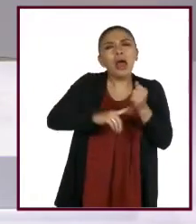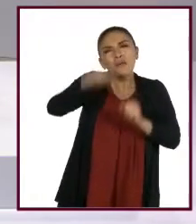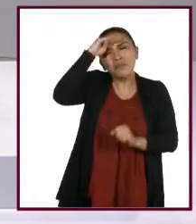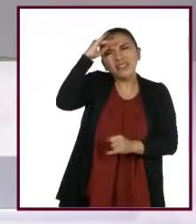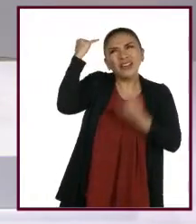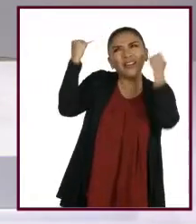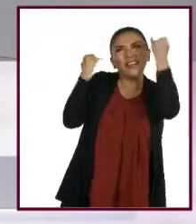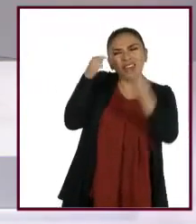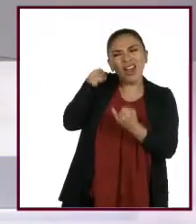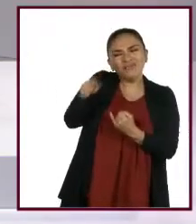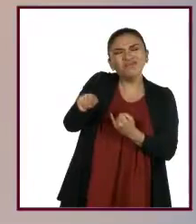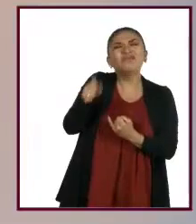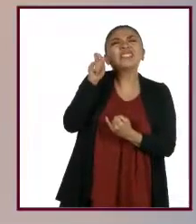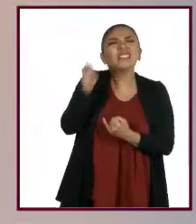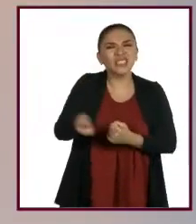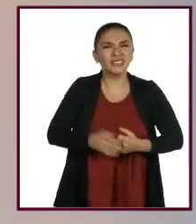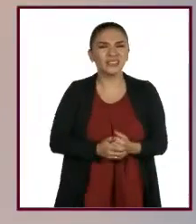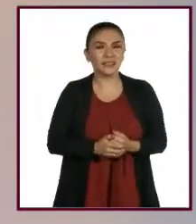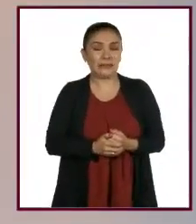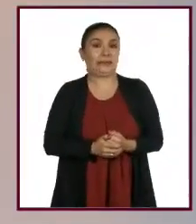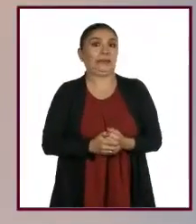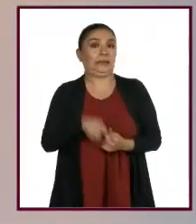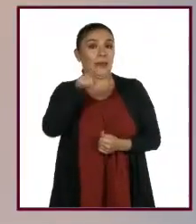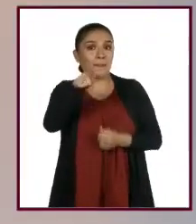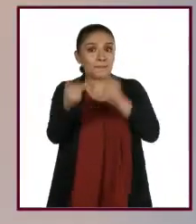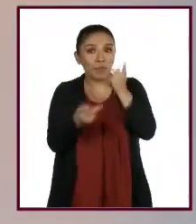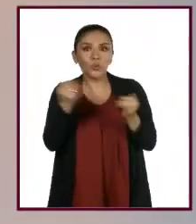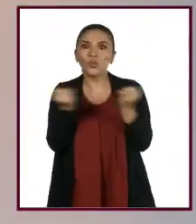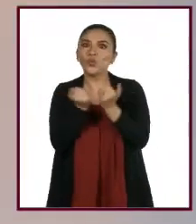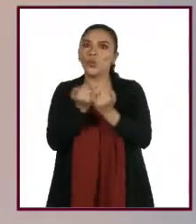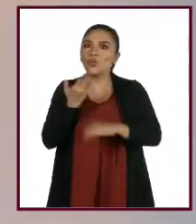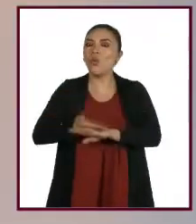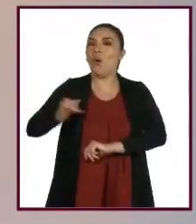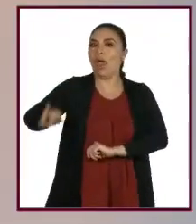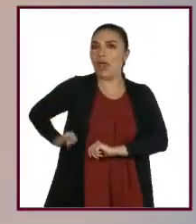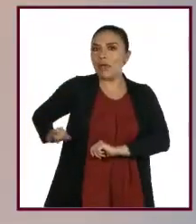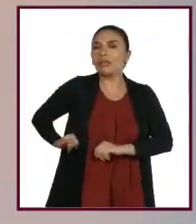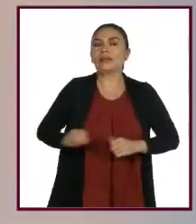inhalables? También una pregunta muy interesante. Sí.